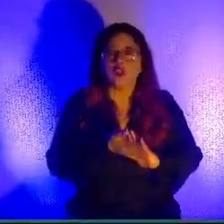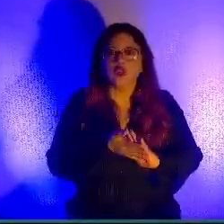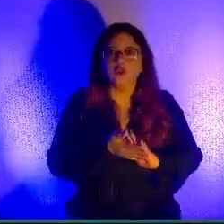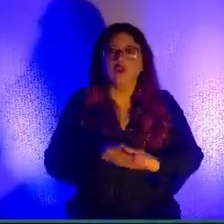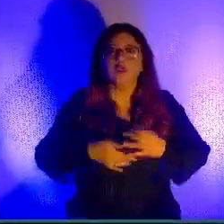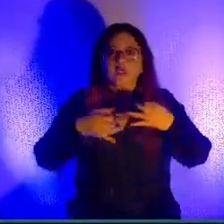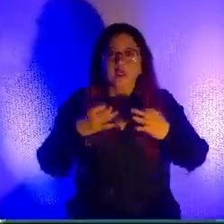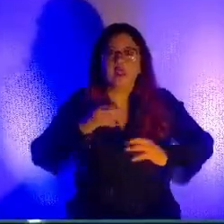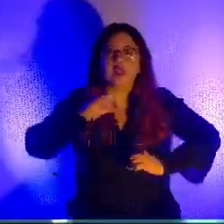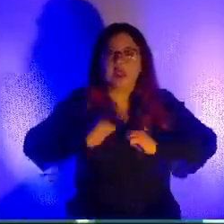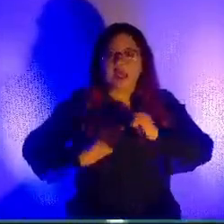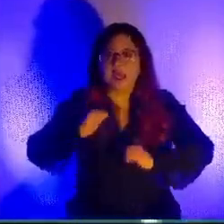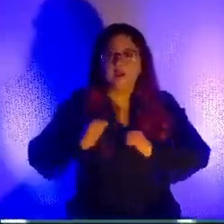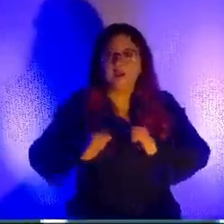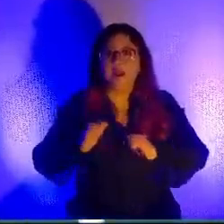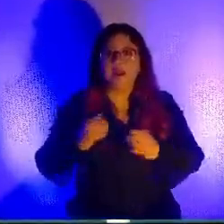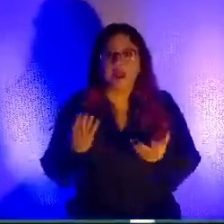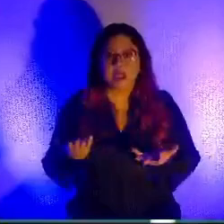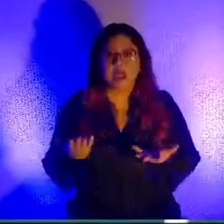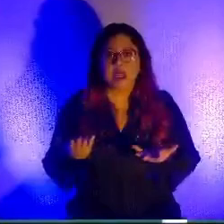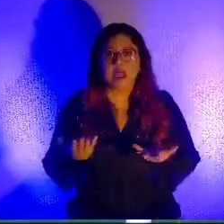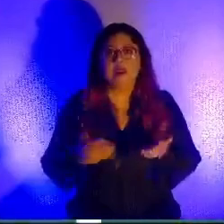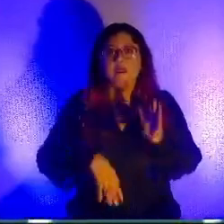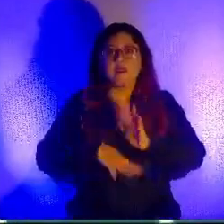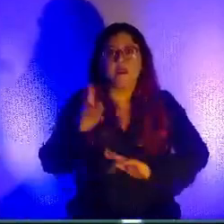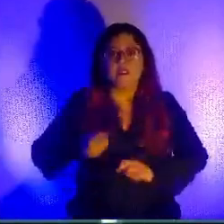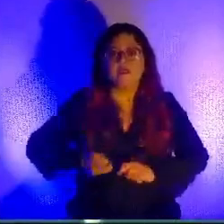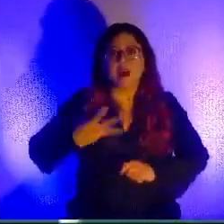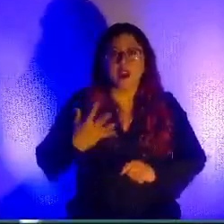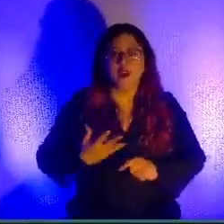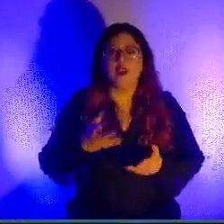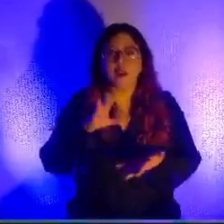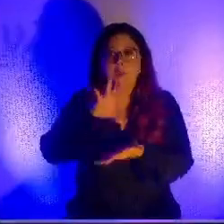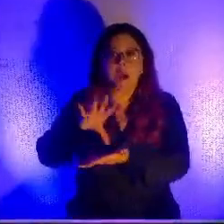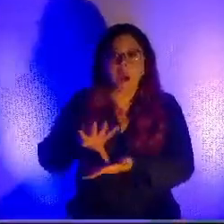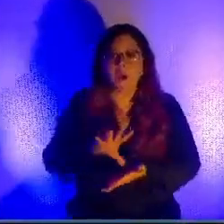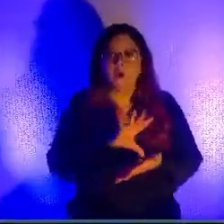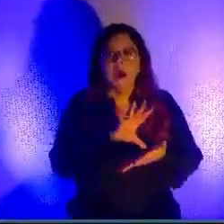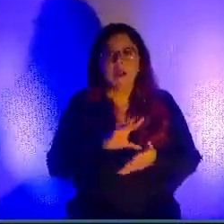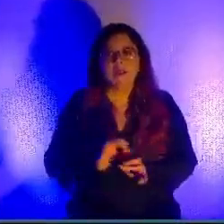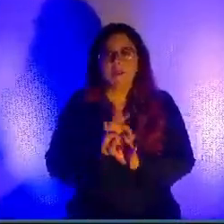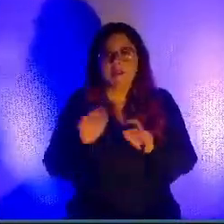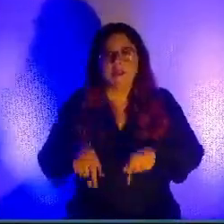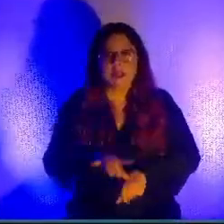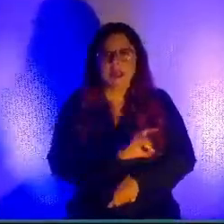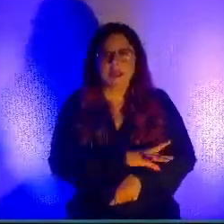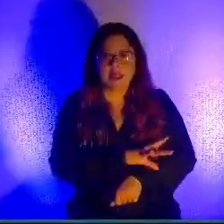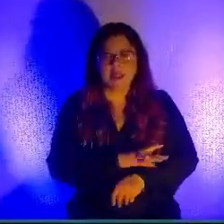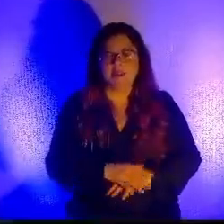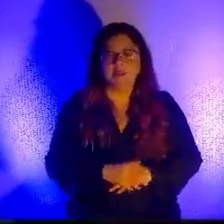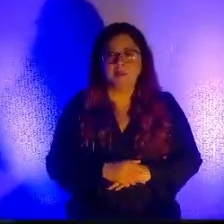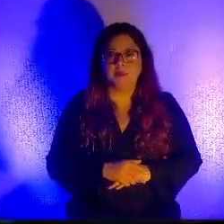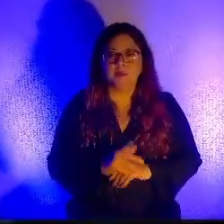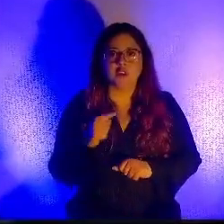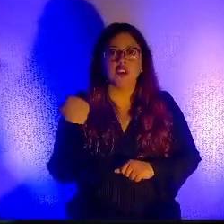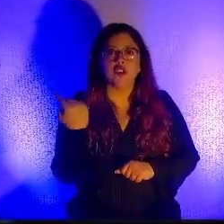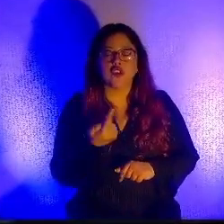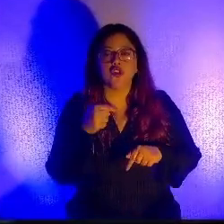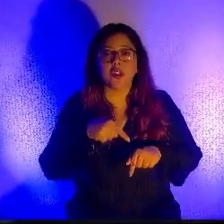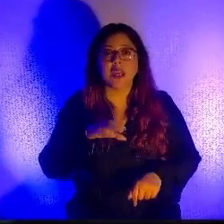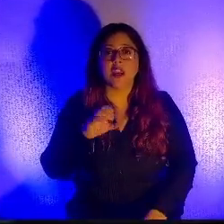garantizar que las empresas generen más valor para los países y principalmente acá en Chile específicamente y nosotros en